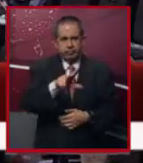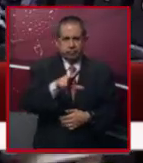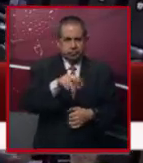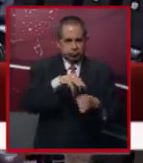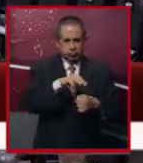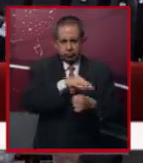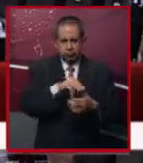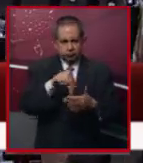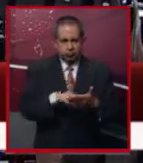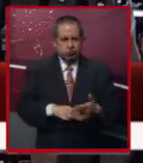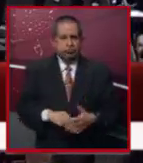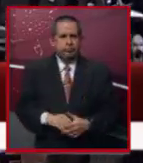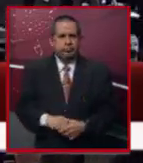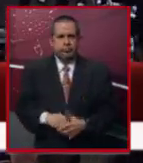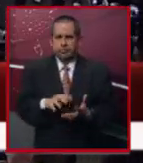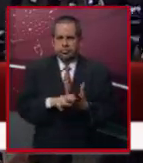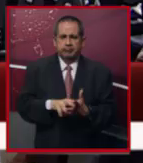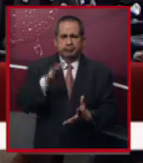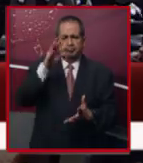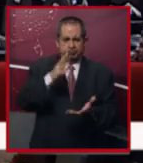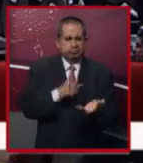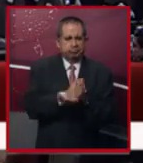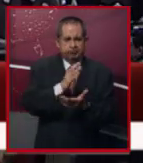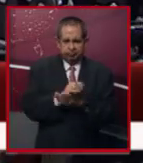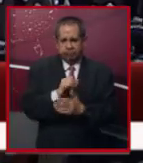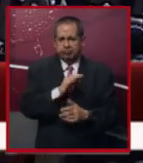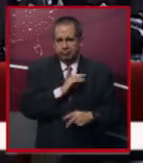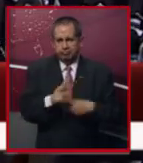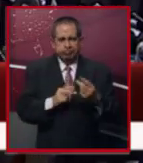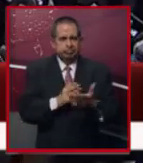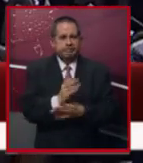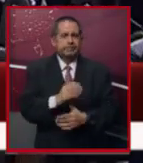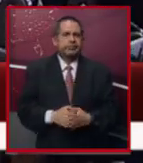328 votos, mayoría calificada.